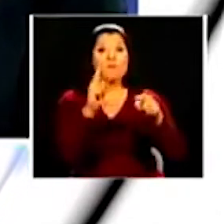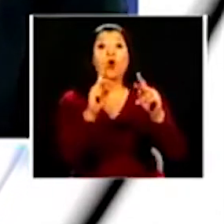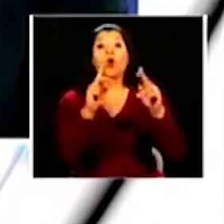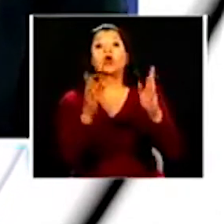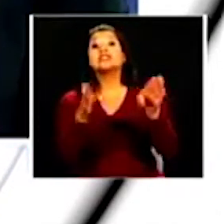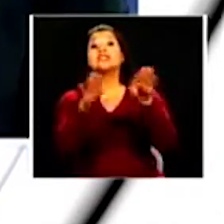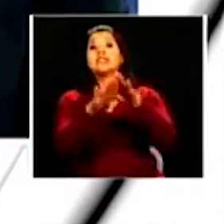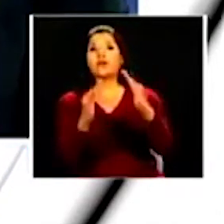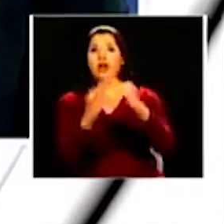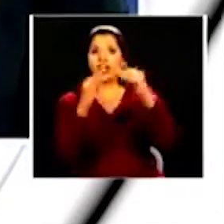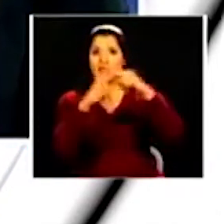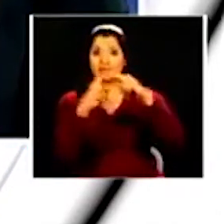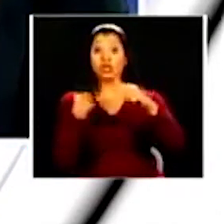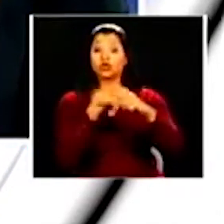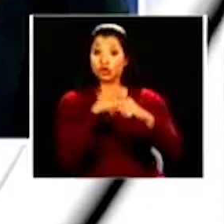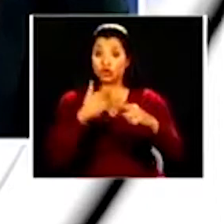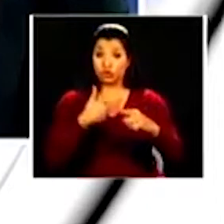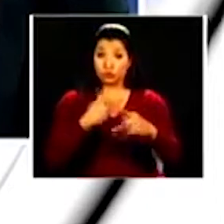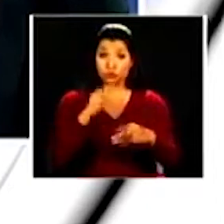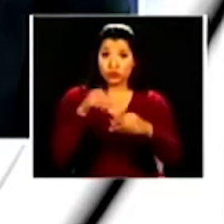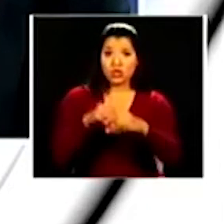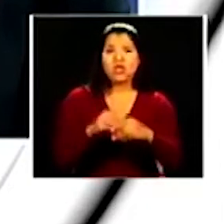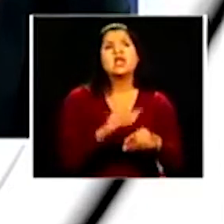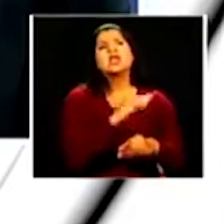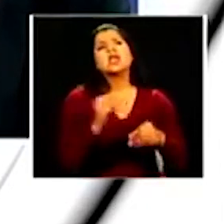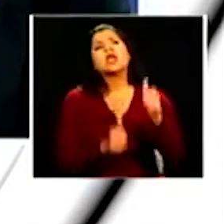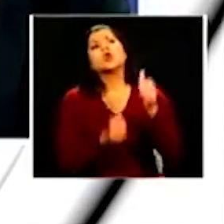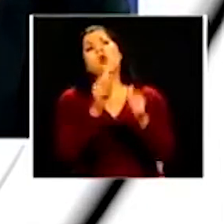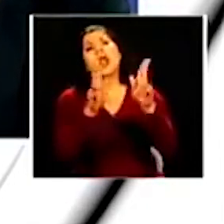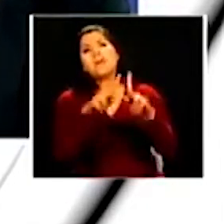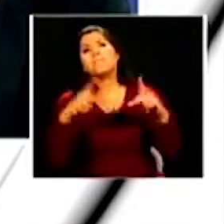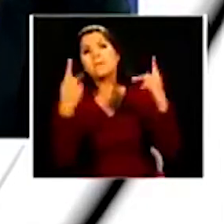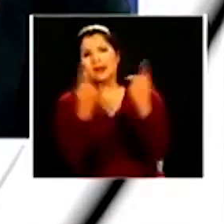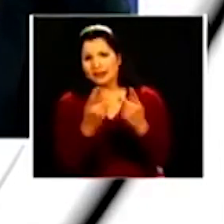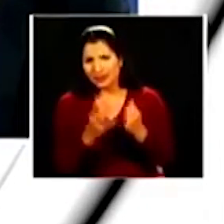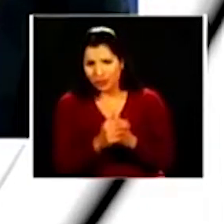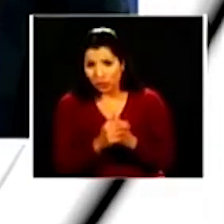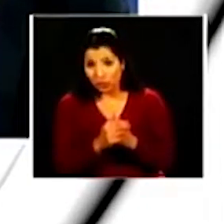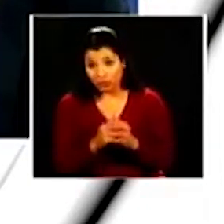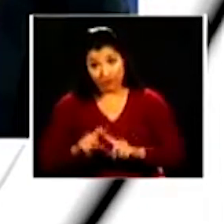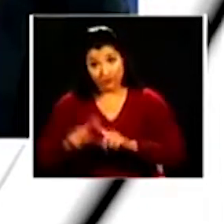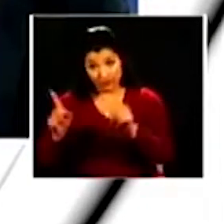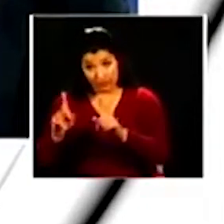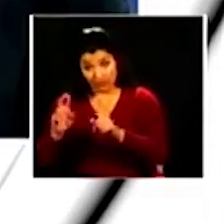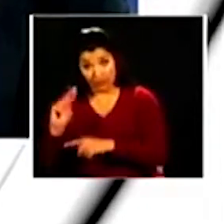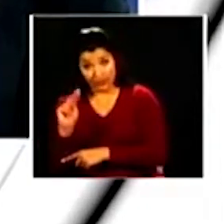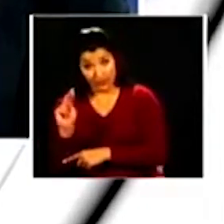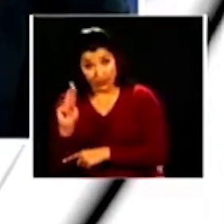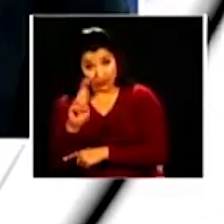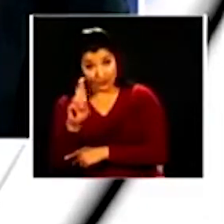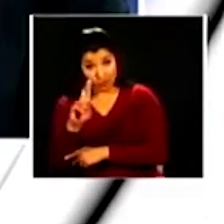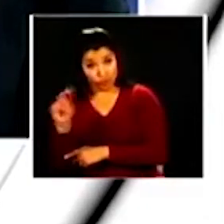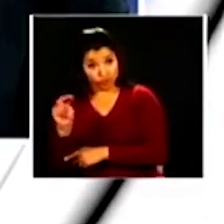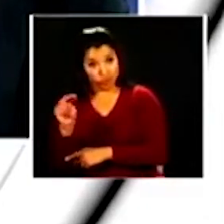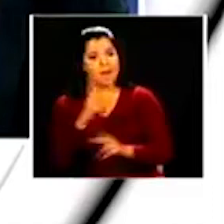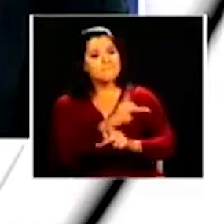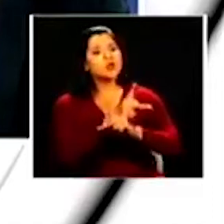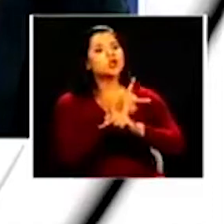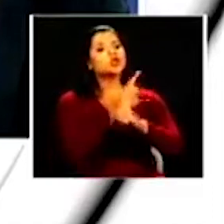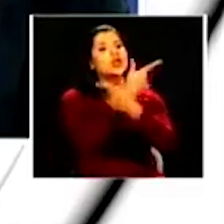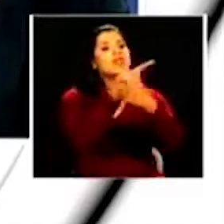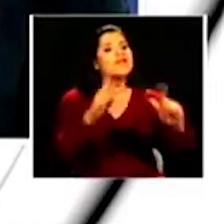tuvimos que intervenir? ¿Y cuál es el partido que, por el contrario, Restauración Nacional, ha protegido la libertad religiosa y de